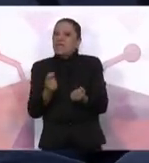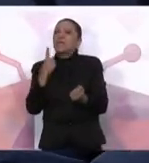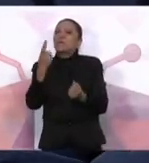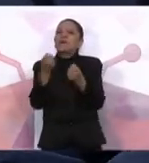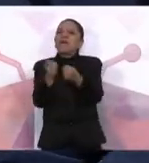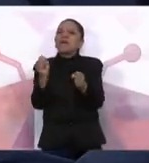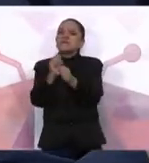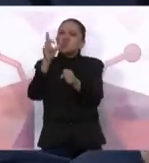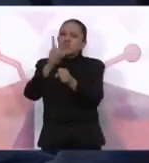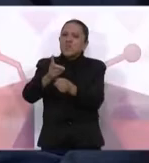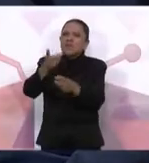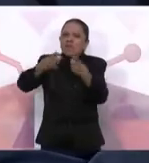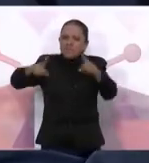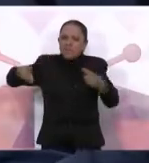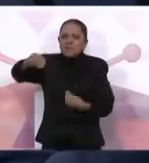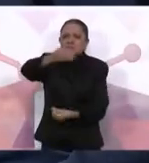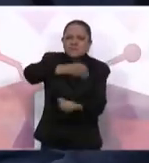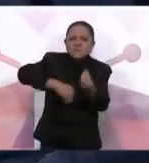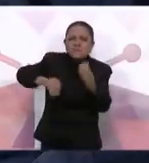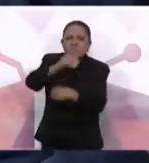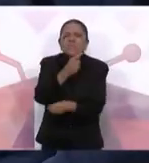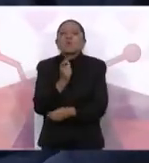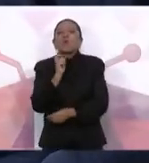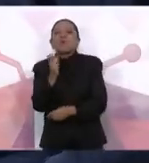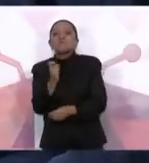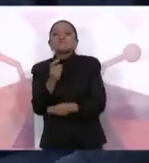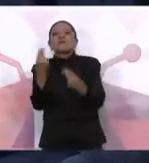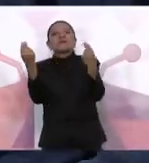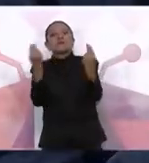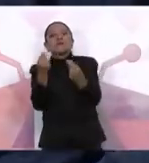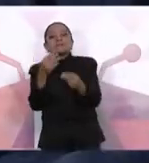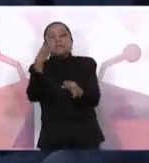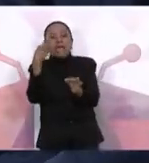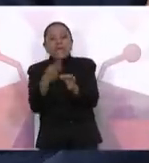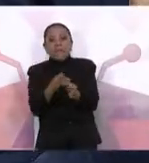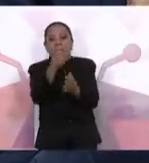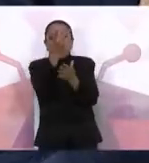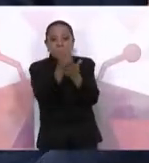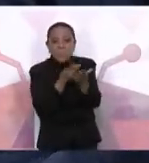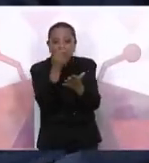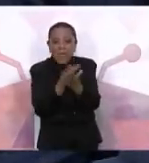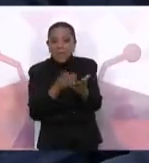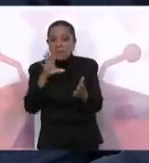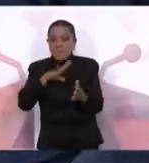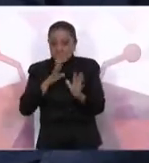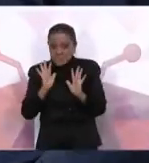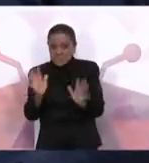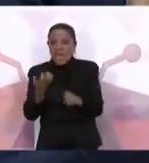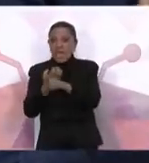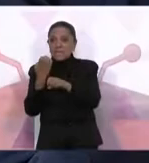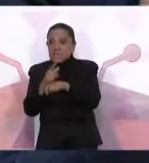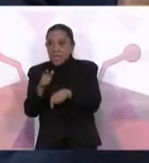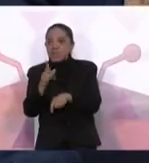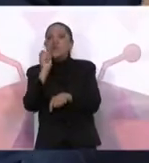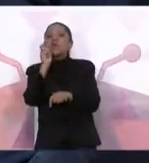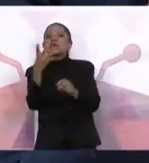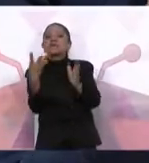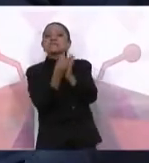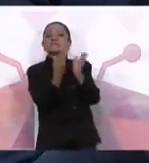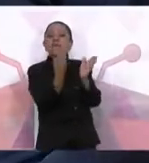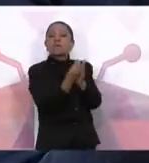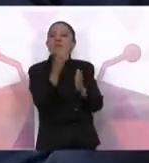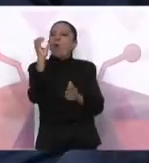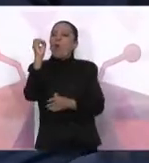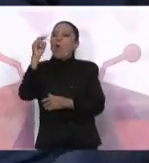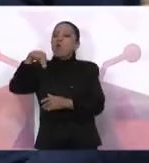y se requiere a pegar los planes que se tienen en el estado a lo que establece la onu por eso nosotros construimos una